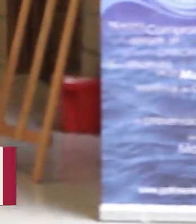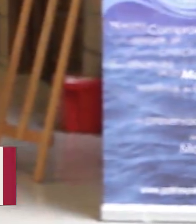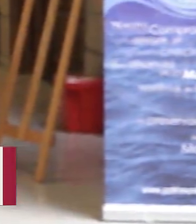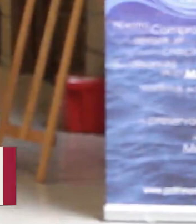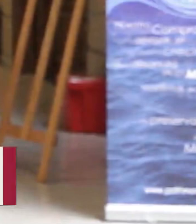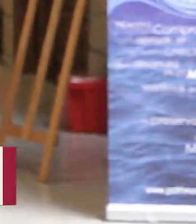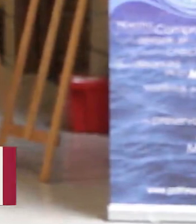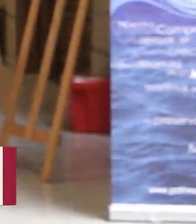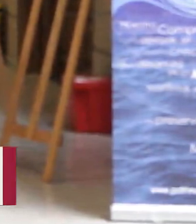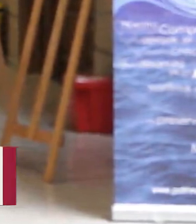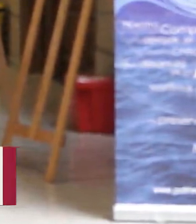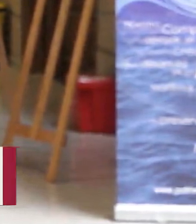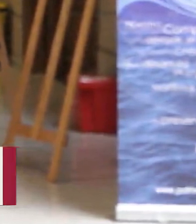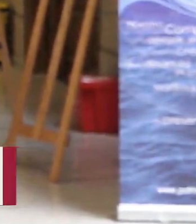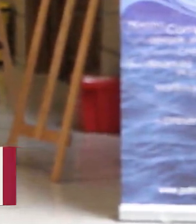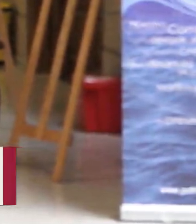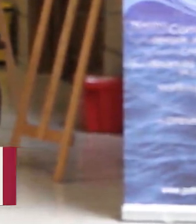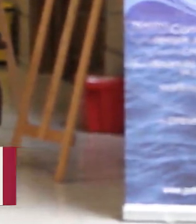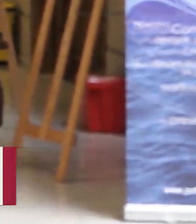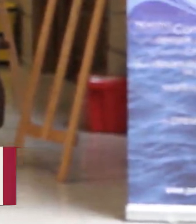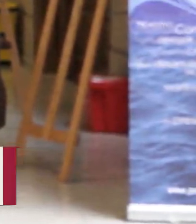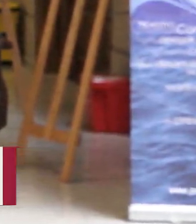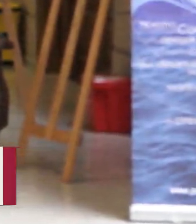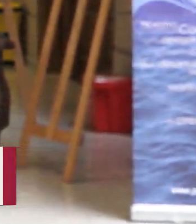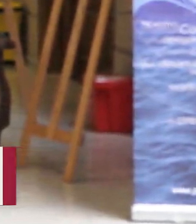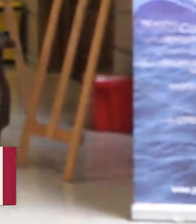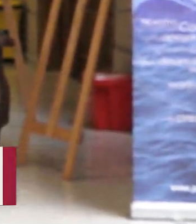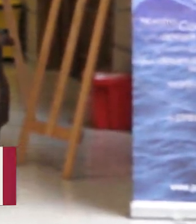si se mide por qué. No hay una claridad.